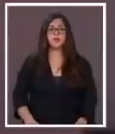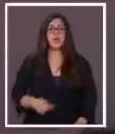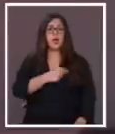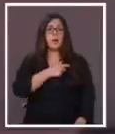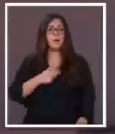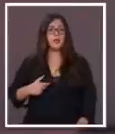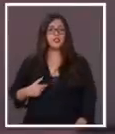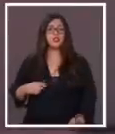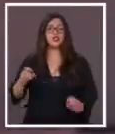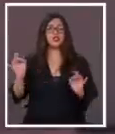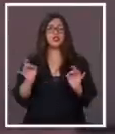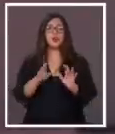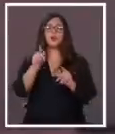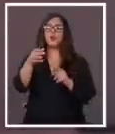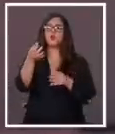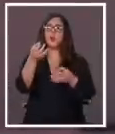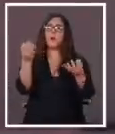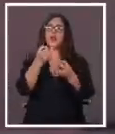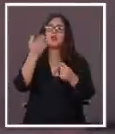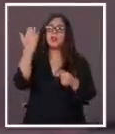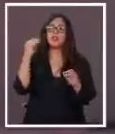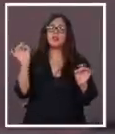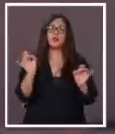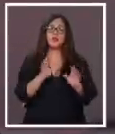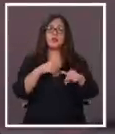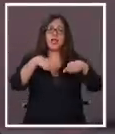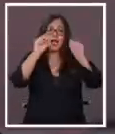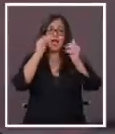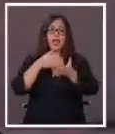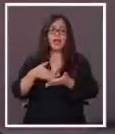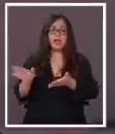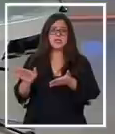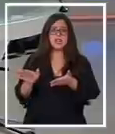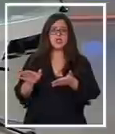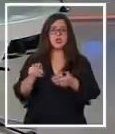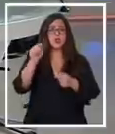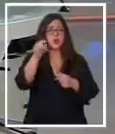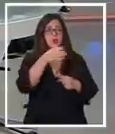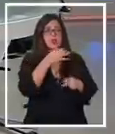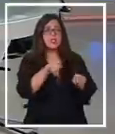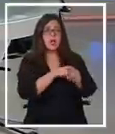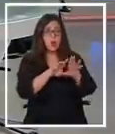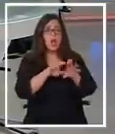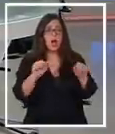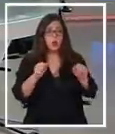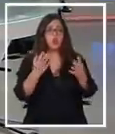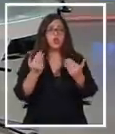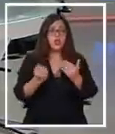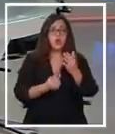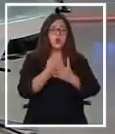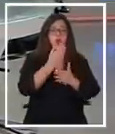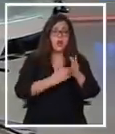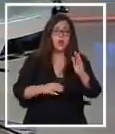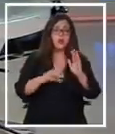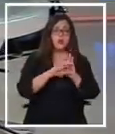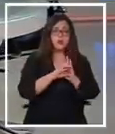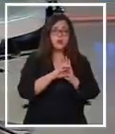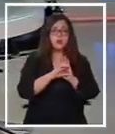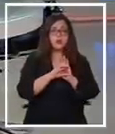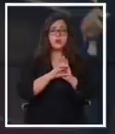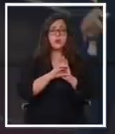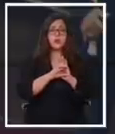cerrar una cosa que usted dijo que llegar a ganar el rechazo usted dice hay consenso en que igual es necesario una nueva constitución